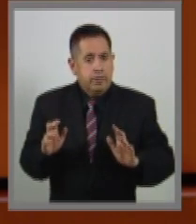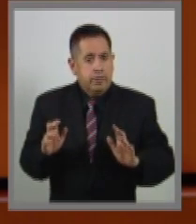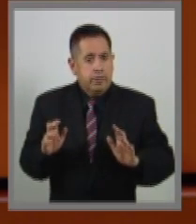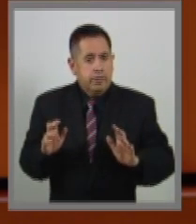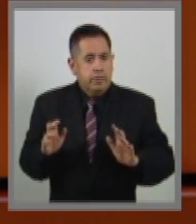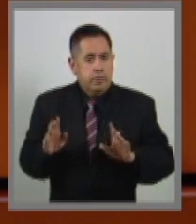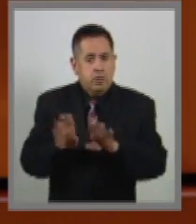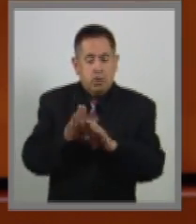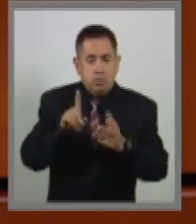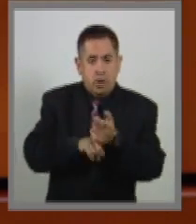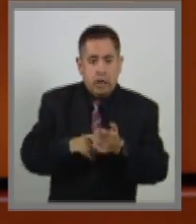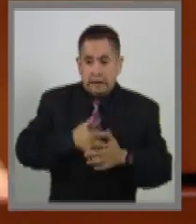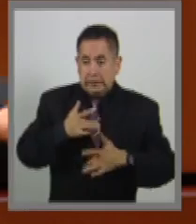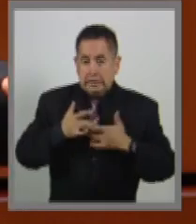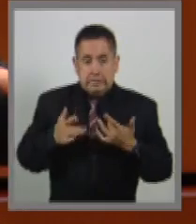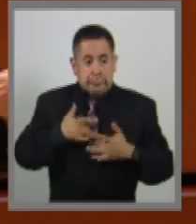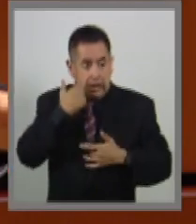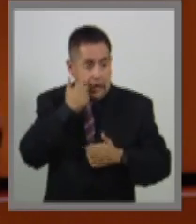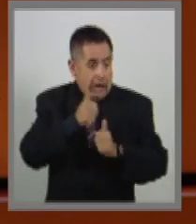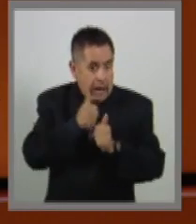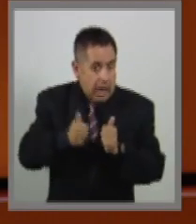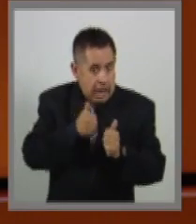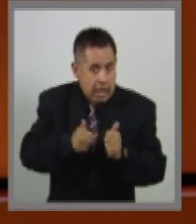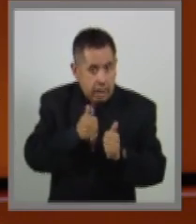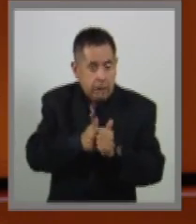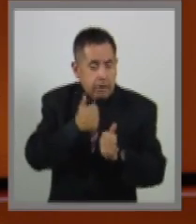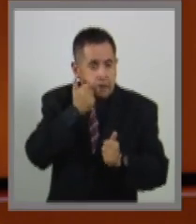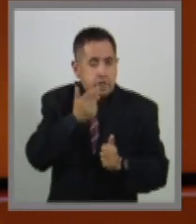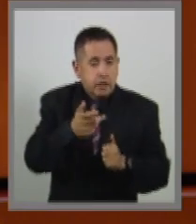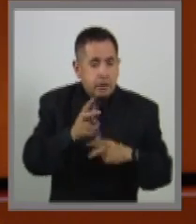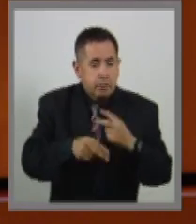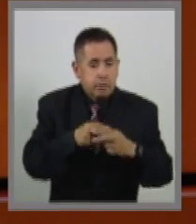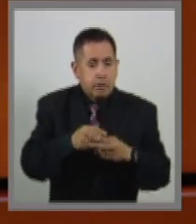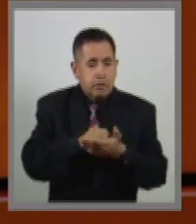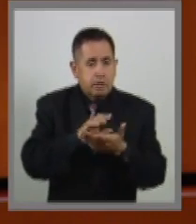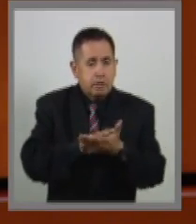en el que les entra la incontinencia legislativa